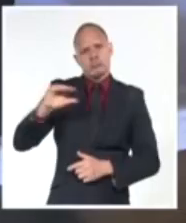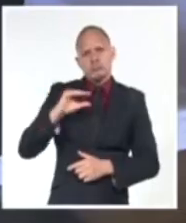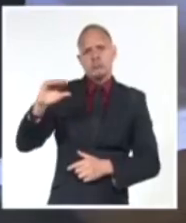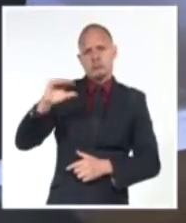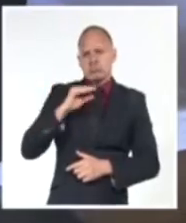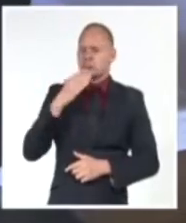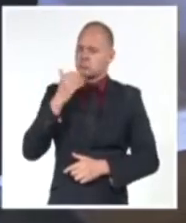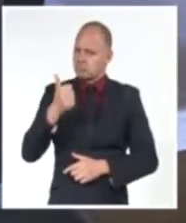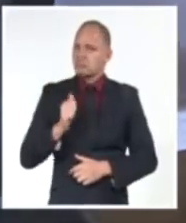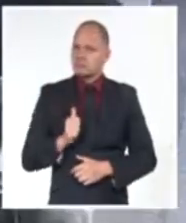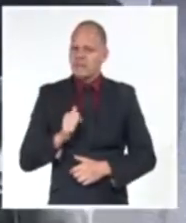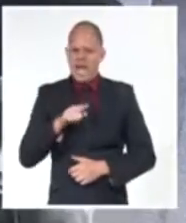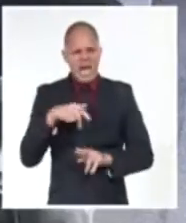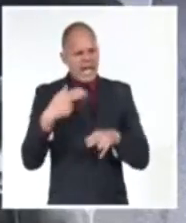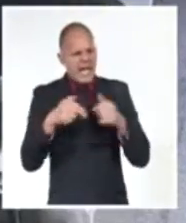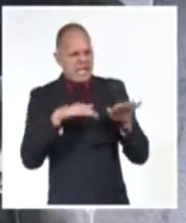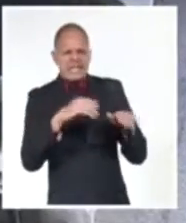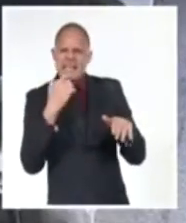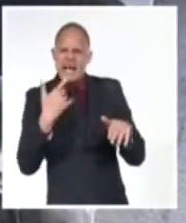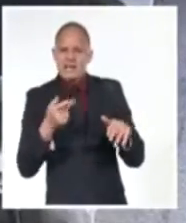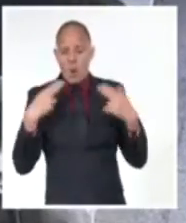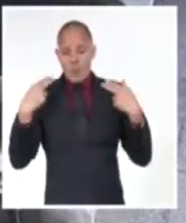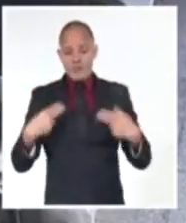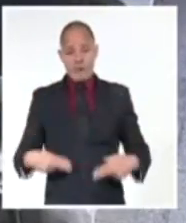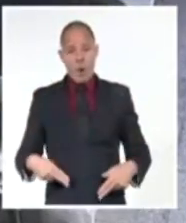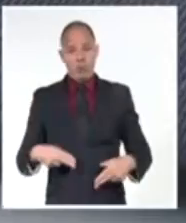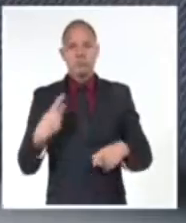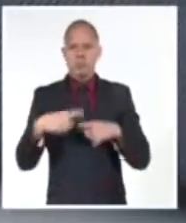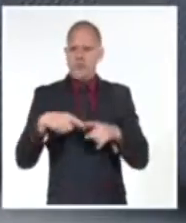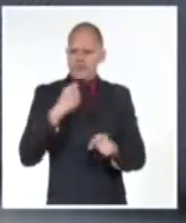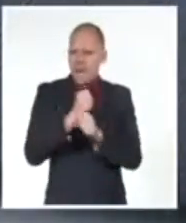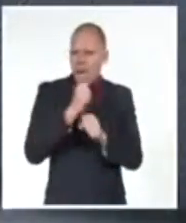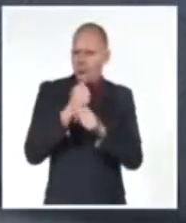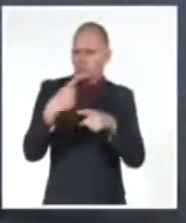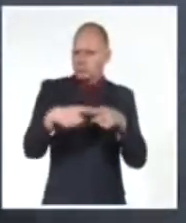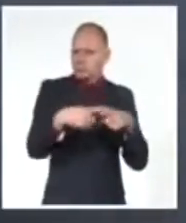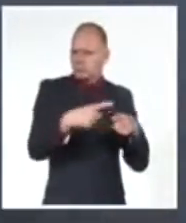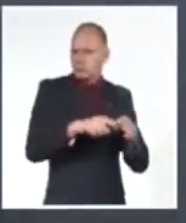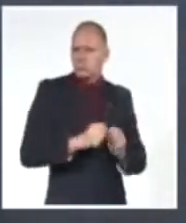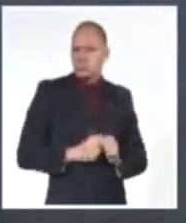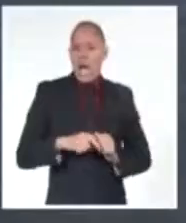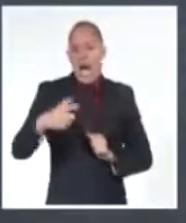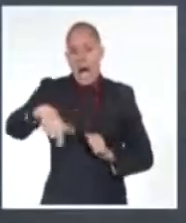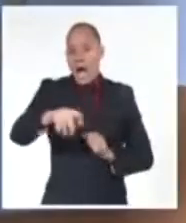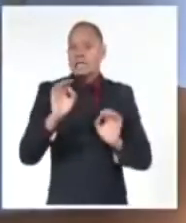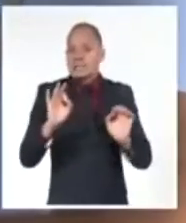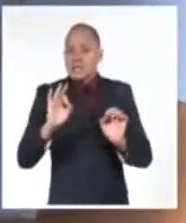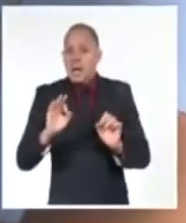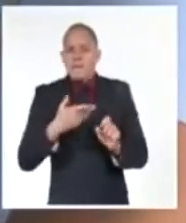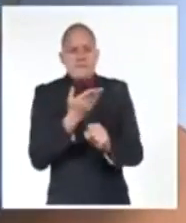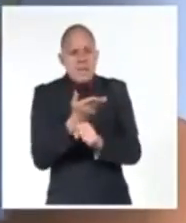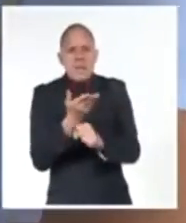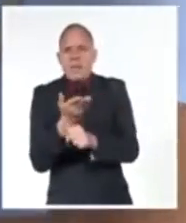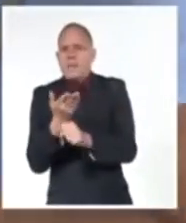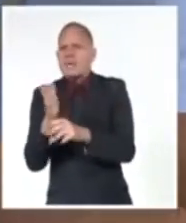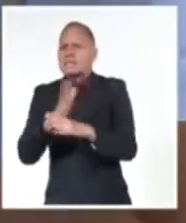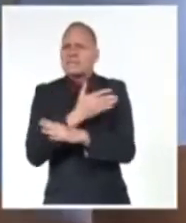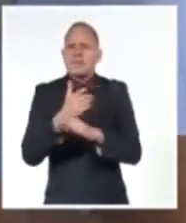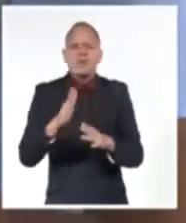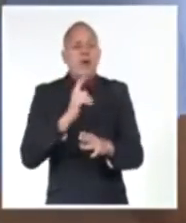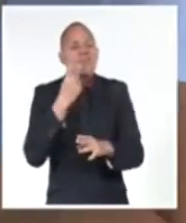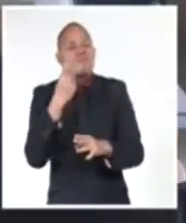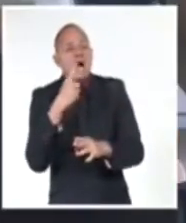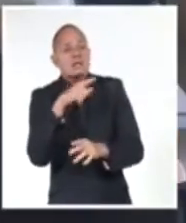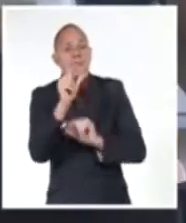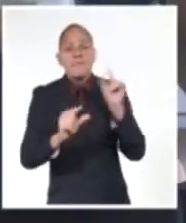telas uniformes de trabajo. El territorio reporta más de 200 solicitudes para iniciar un camino donde muchos